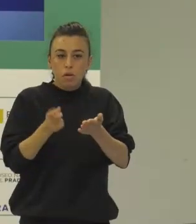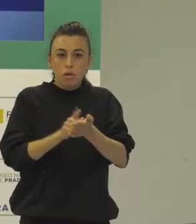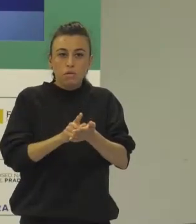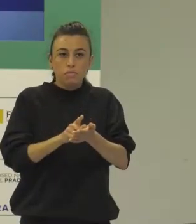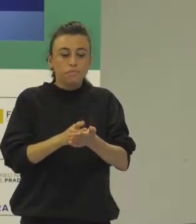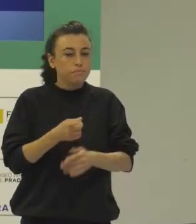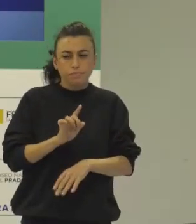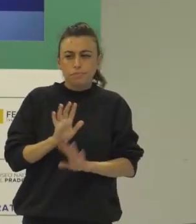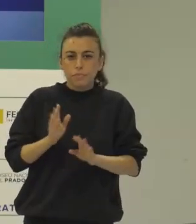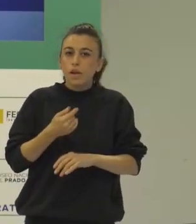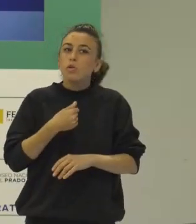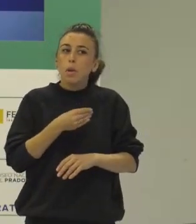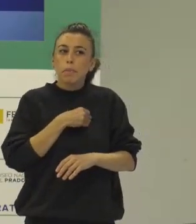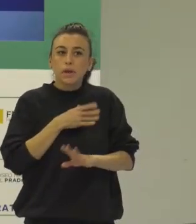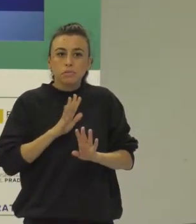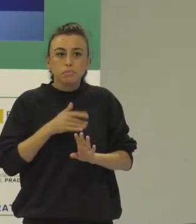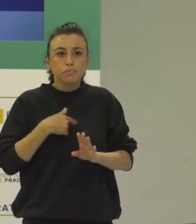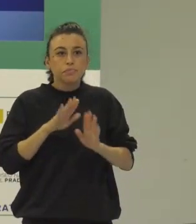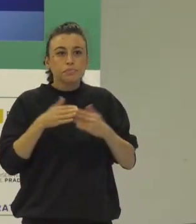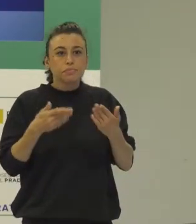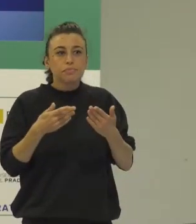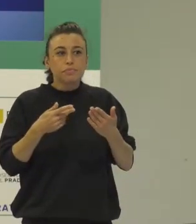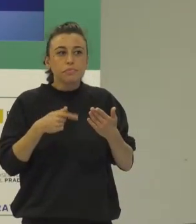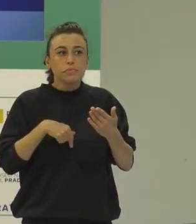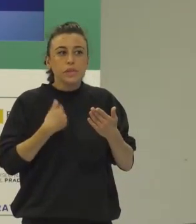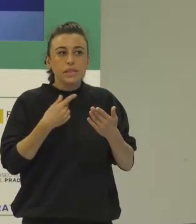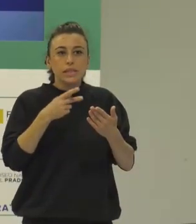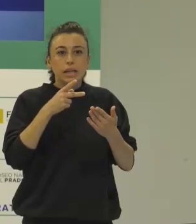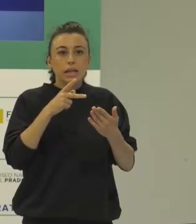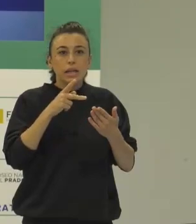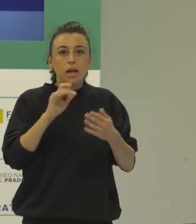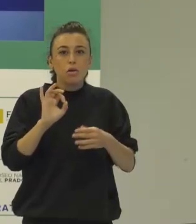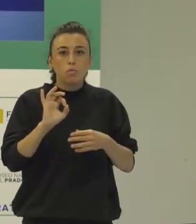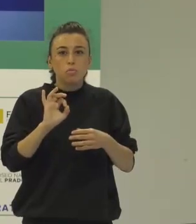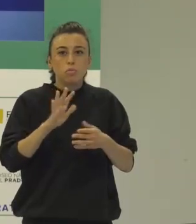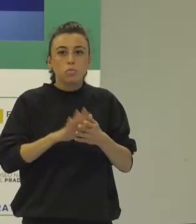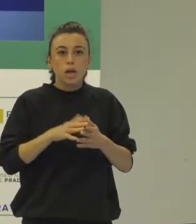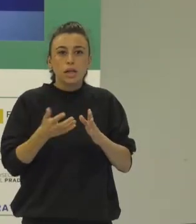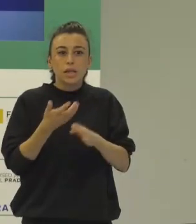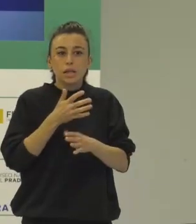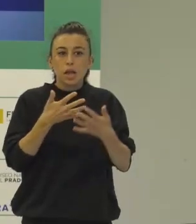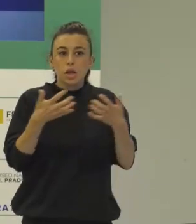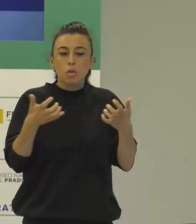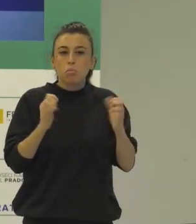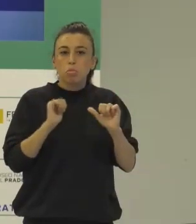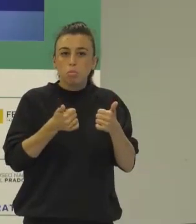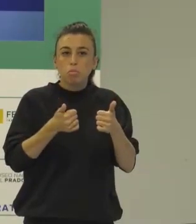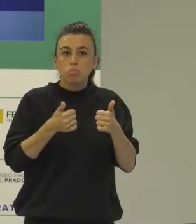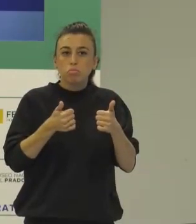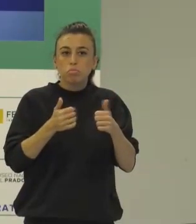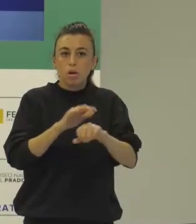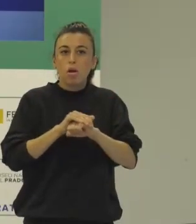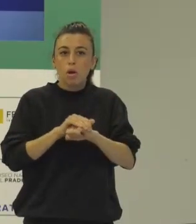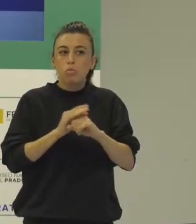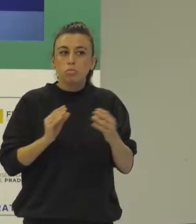bueno, en el Libros del Caos tienen el libro, es un libro fantástico. Tiene un prólogo, además, de un amigo común, John Lee Anderson,